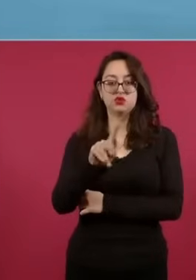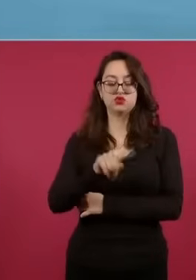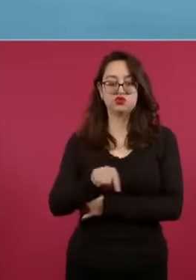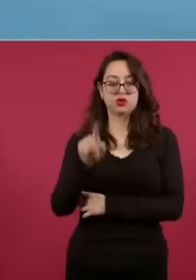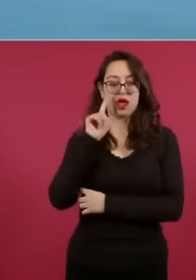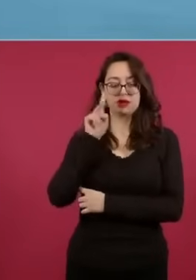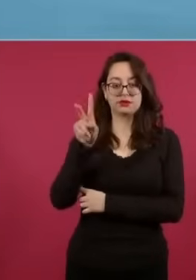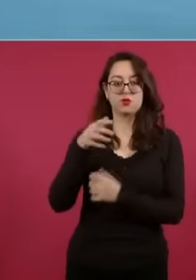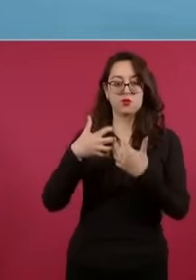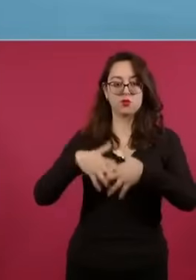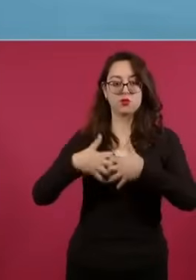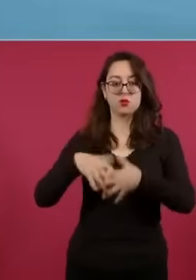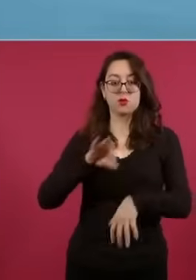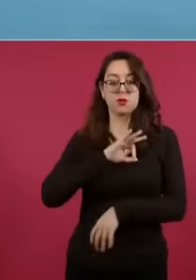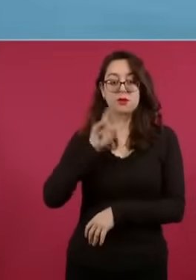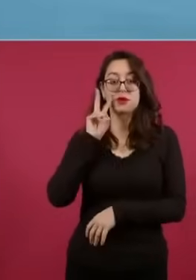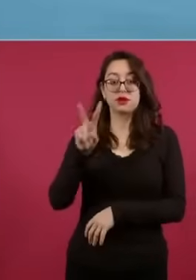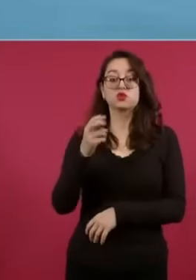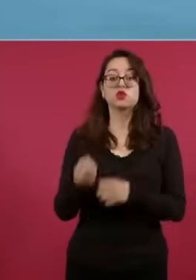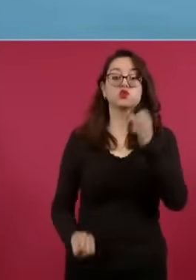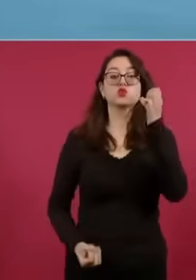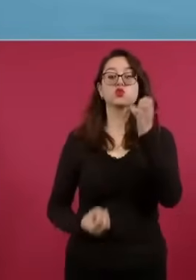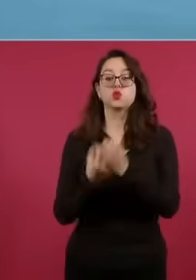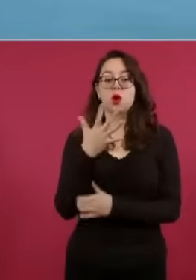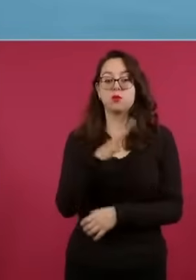Pero todo esto va a ser el nuevo puerto.